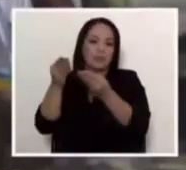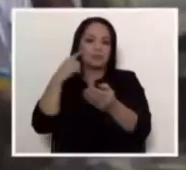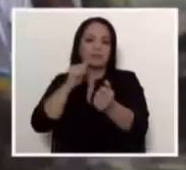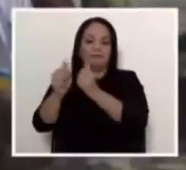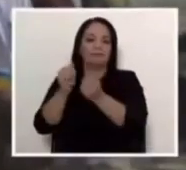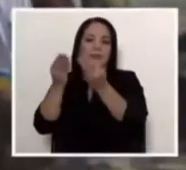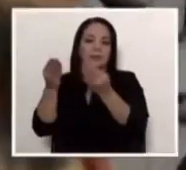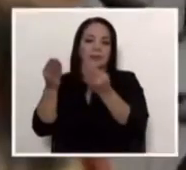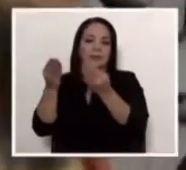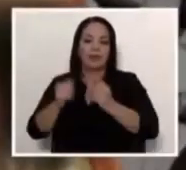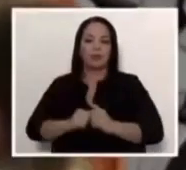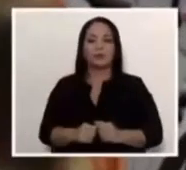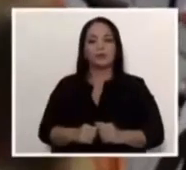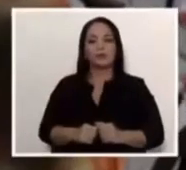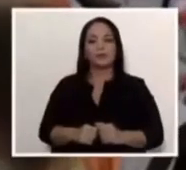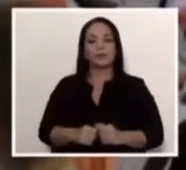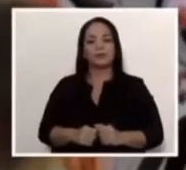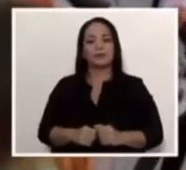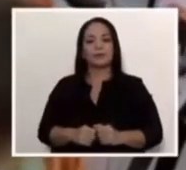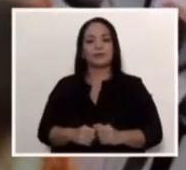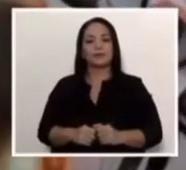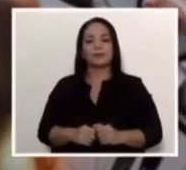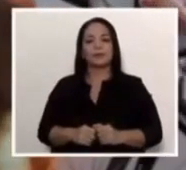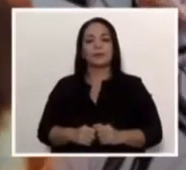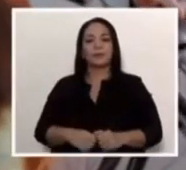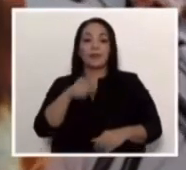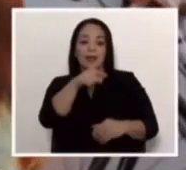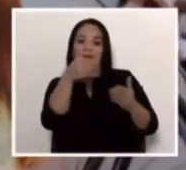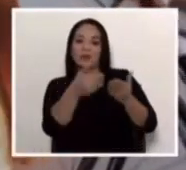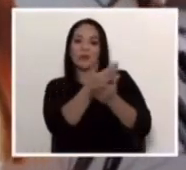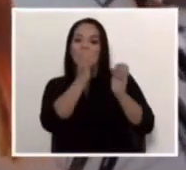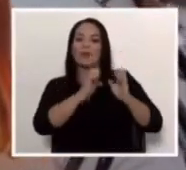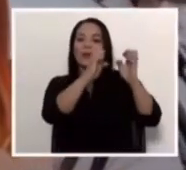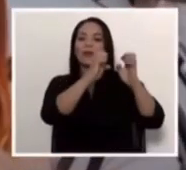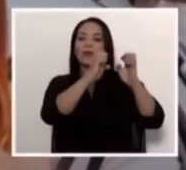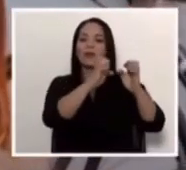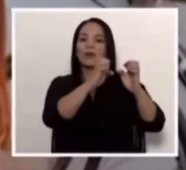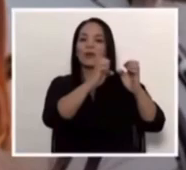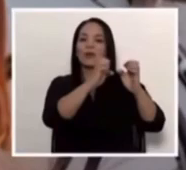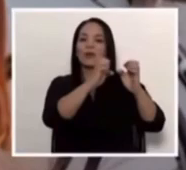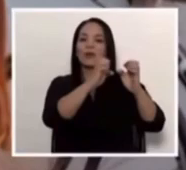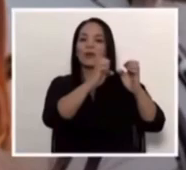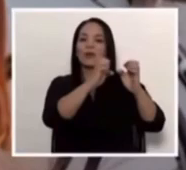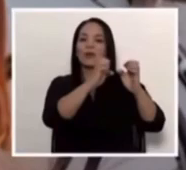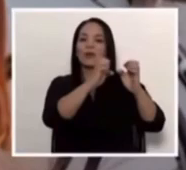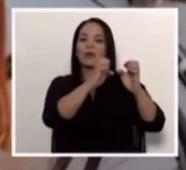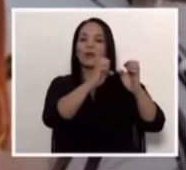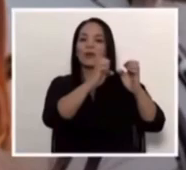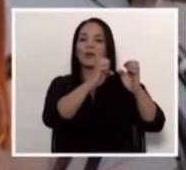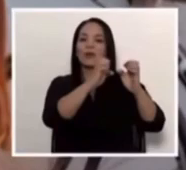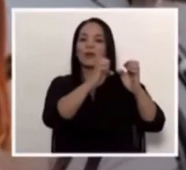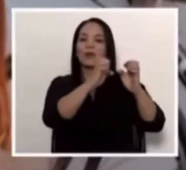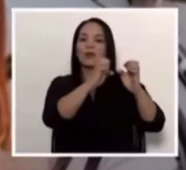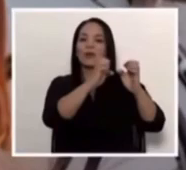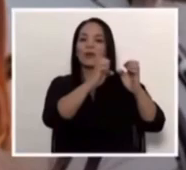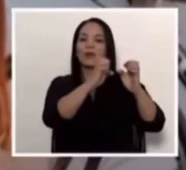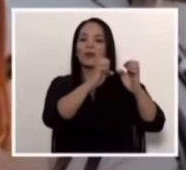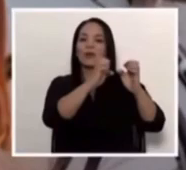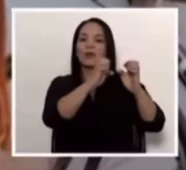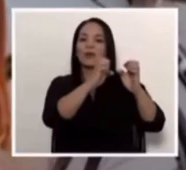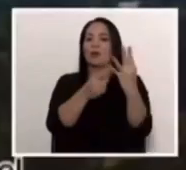media. Esta disruptiva modalidad educativa abre la posibilidad para que personas adultas cursen 4